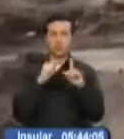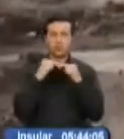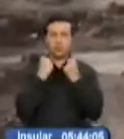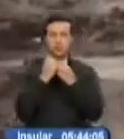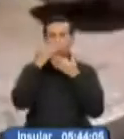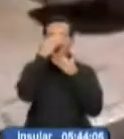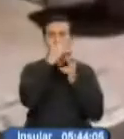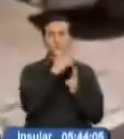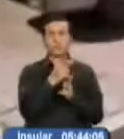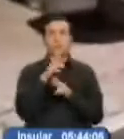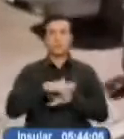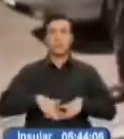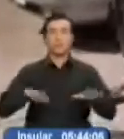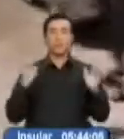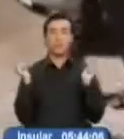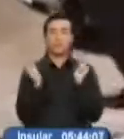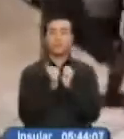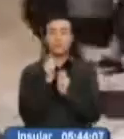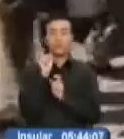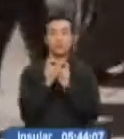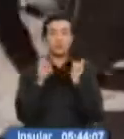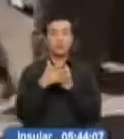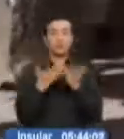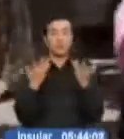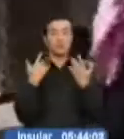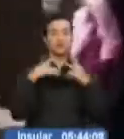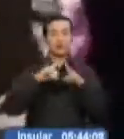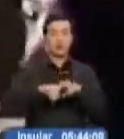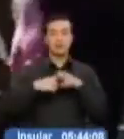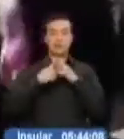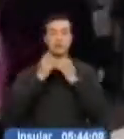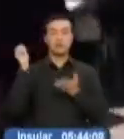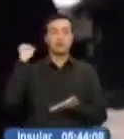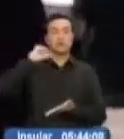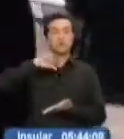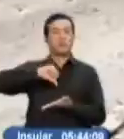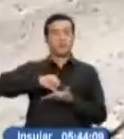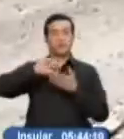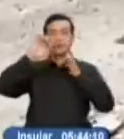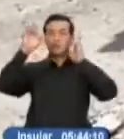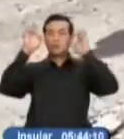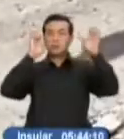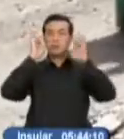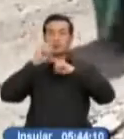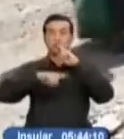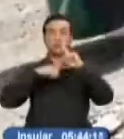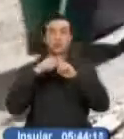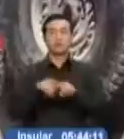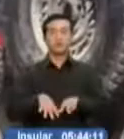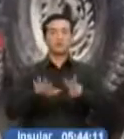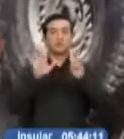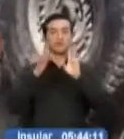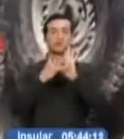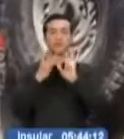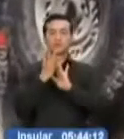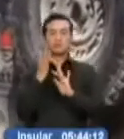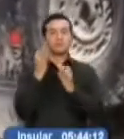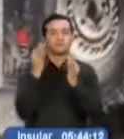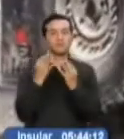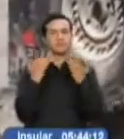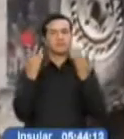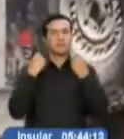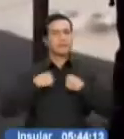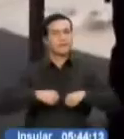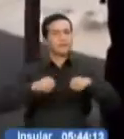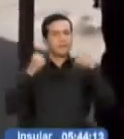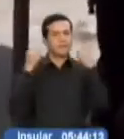terrorismo iraquí junto con otras fuerzas armadas dentro de la ciudad de importancia estratégica el 7 de abril al amparo de intensos